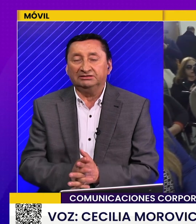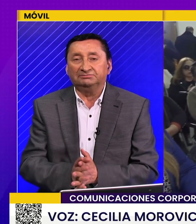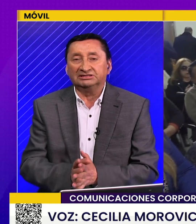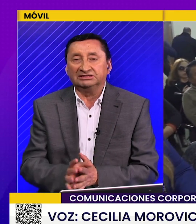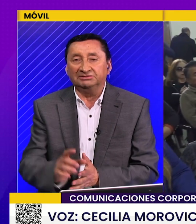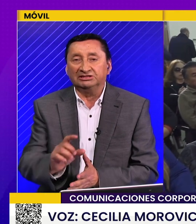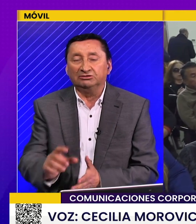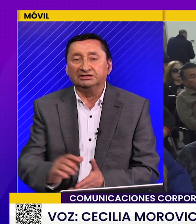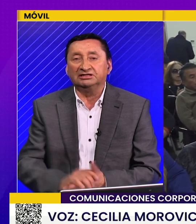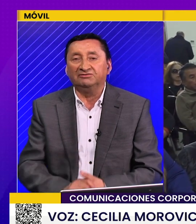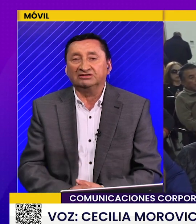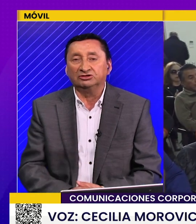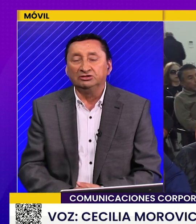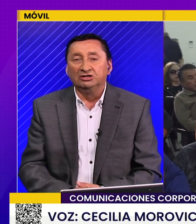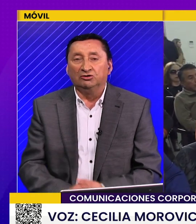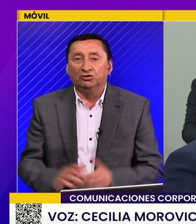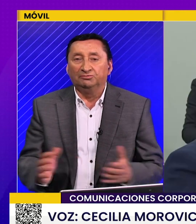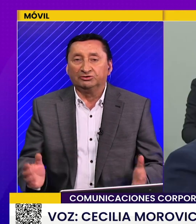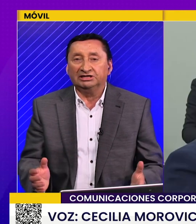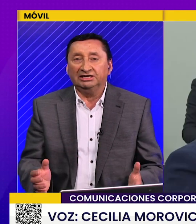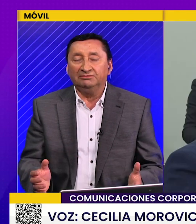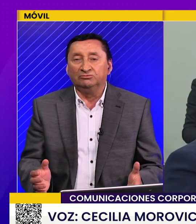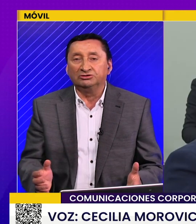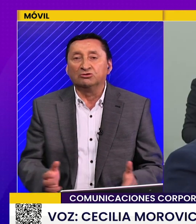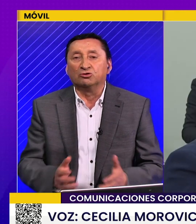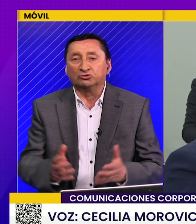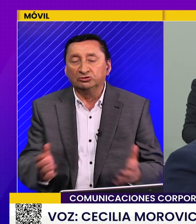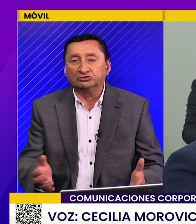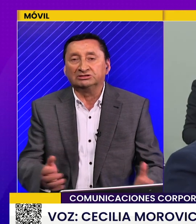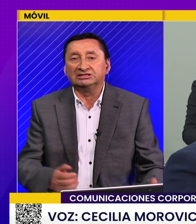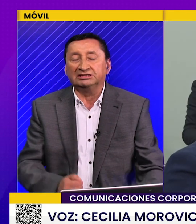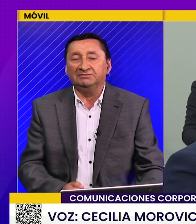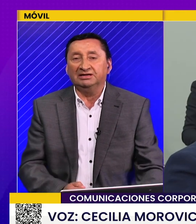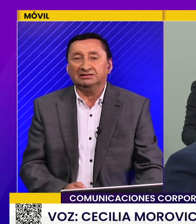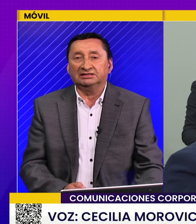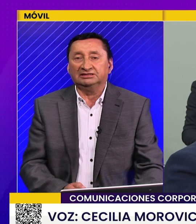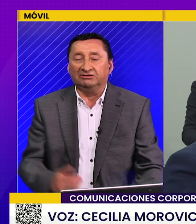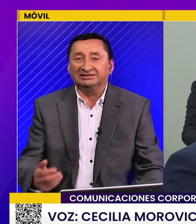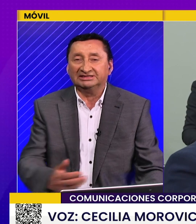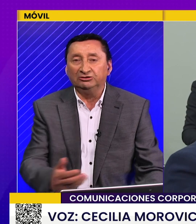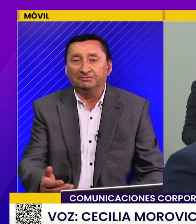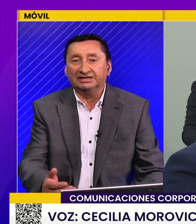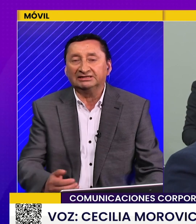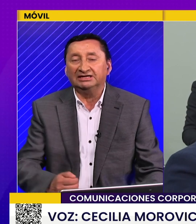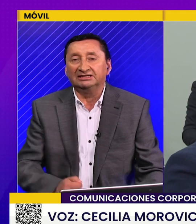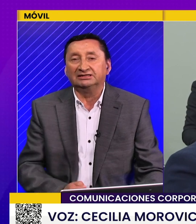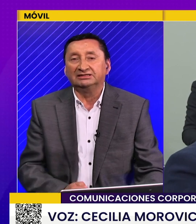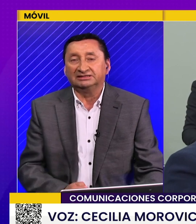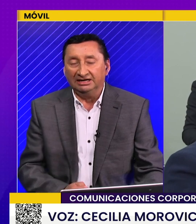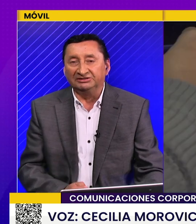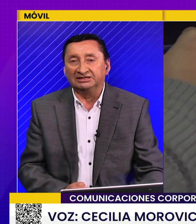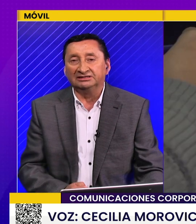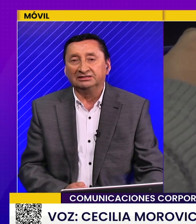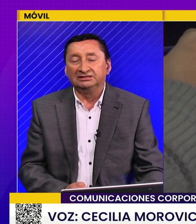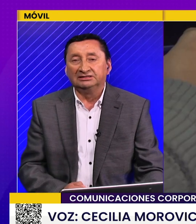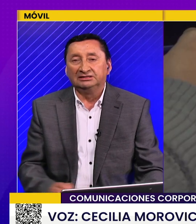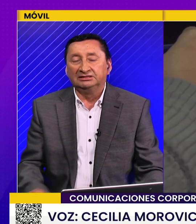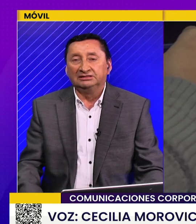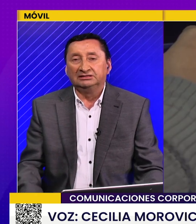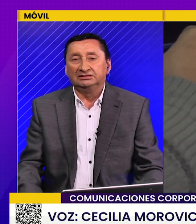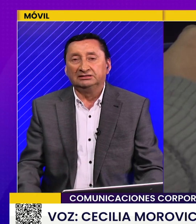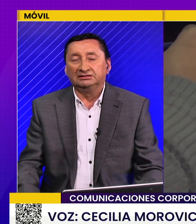contar precisamente con la identificación, o porque es muy engorroso el sistema establecido para tal trámite.